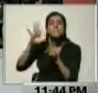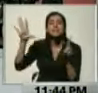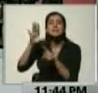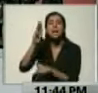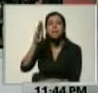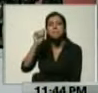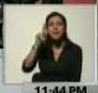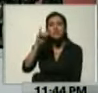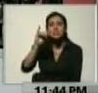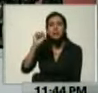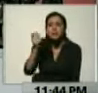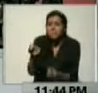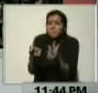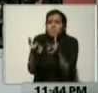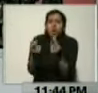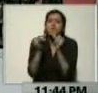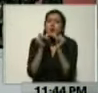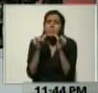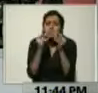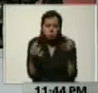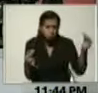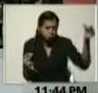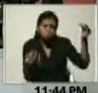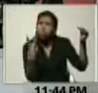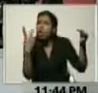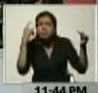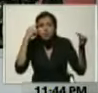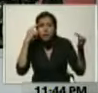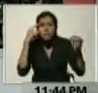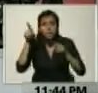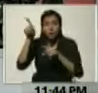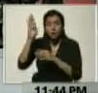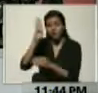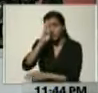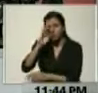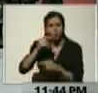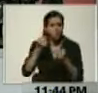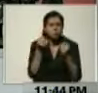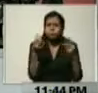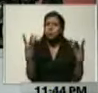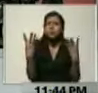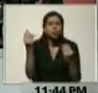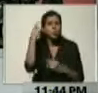apenas fue señalado durante un par de días. Muéstrate aquí, mira.